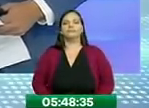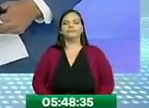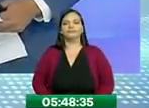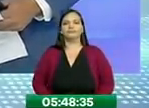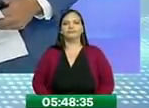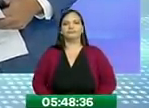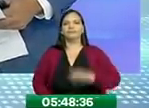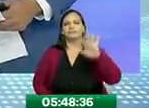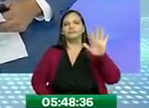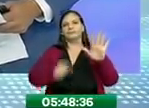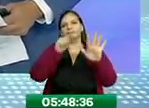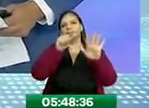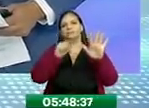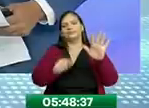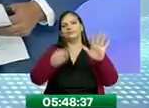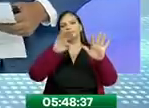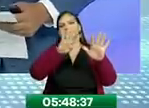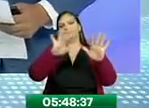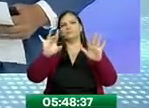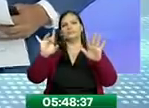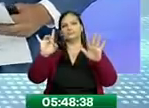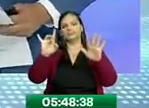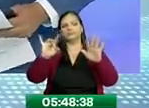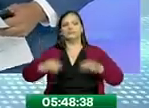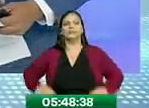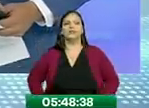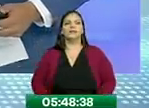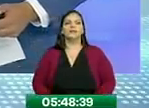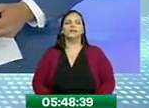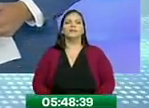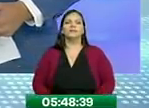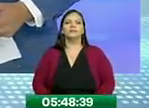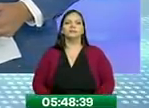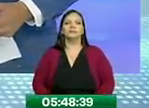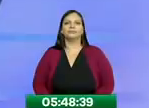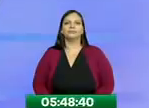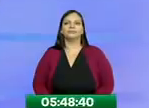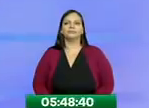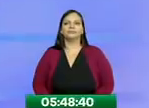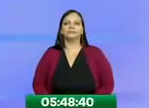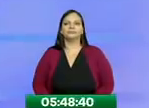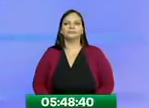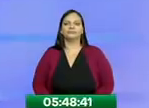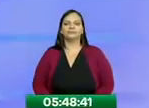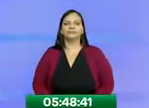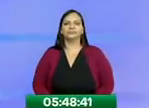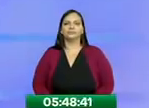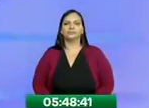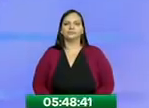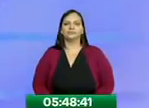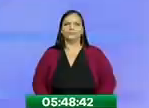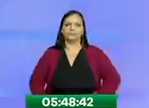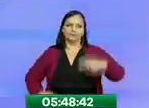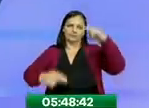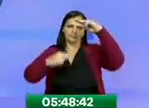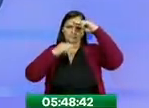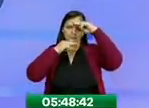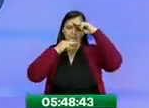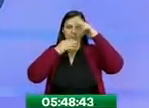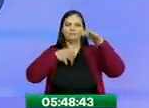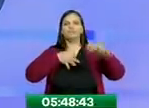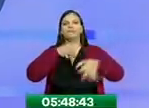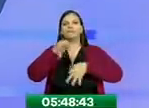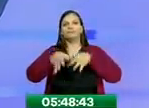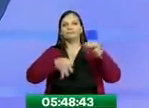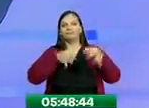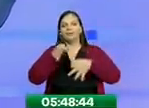ocasión. 5:48 de la mañana, ya vamos a arribar a las 5:49 y vamos con el desarrollo de la información, mis